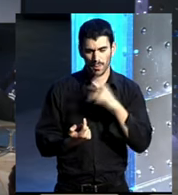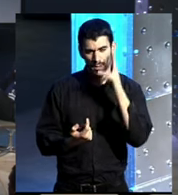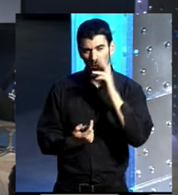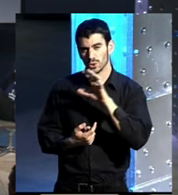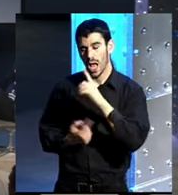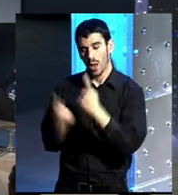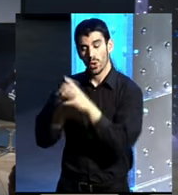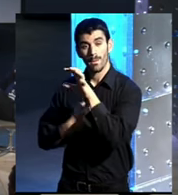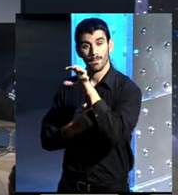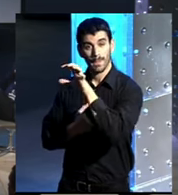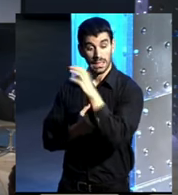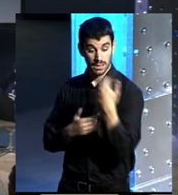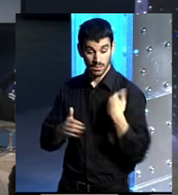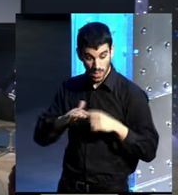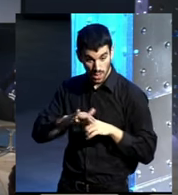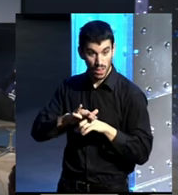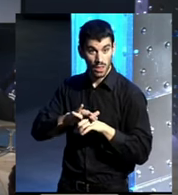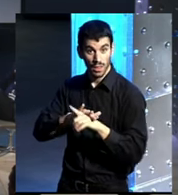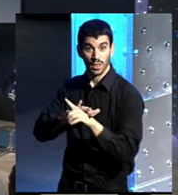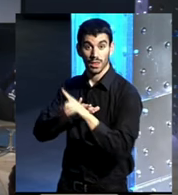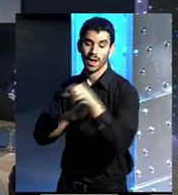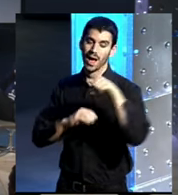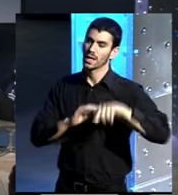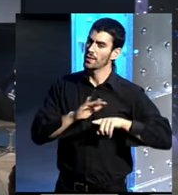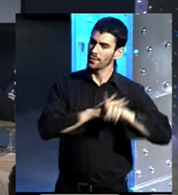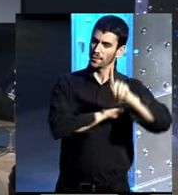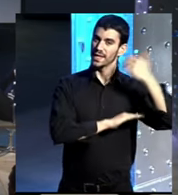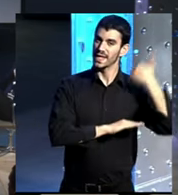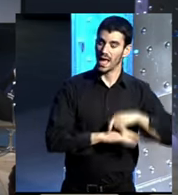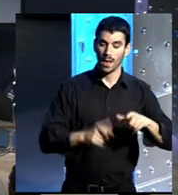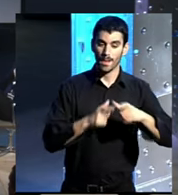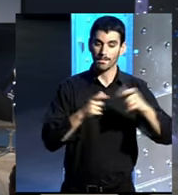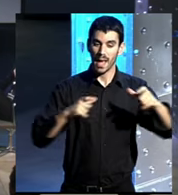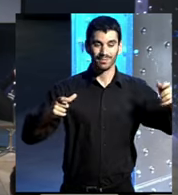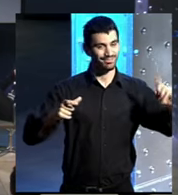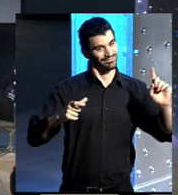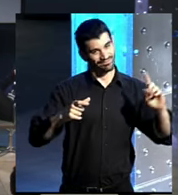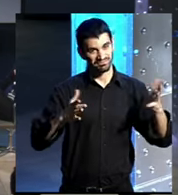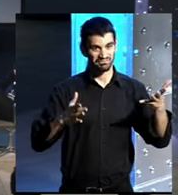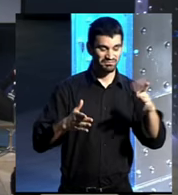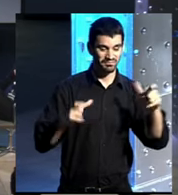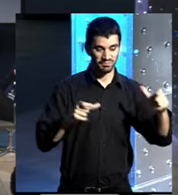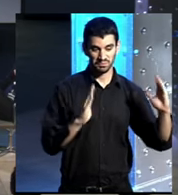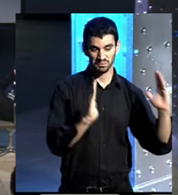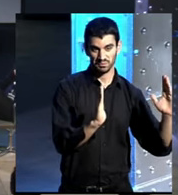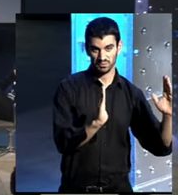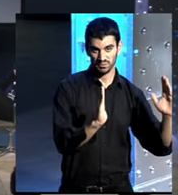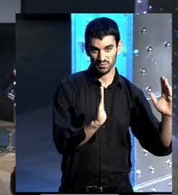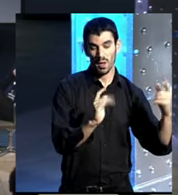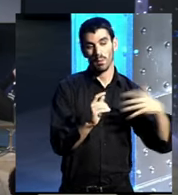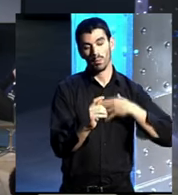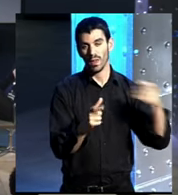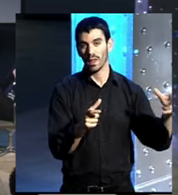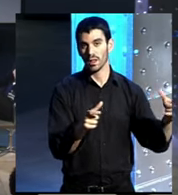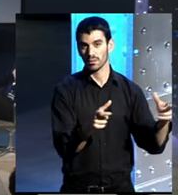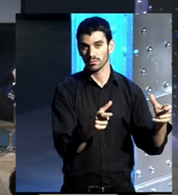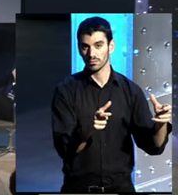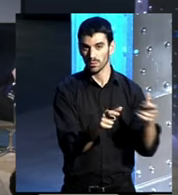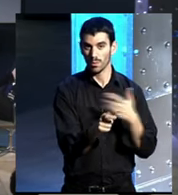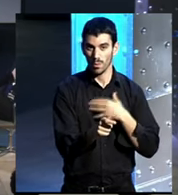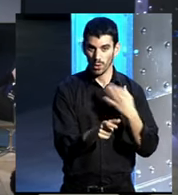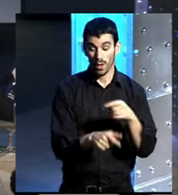Aquí, en los países desarrollados, no estamos creciendo, sino más bien nos mantenemos estables e incluso